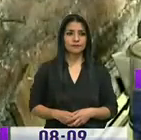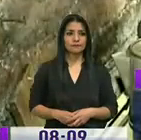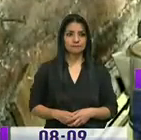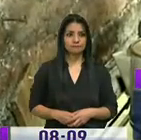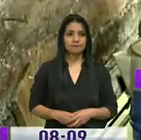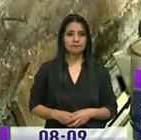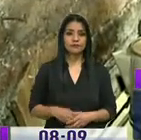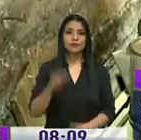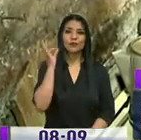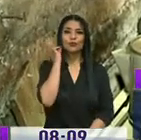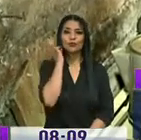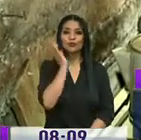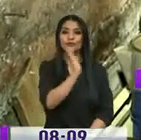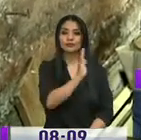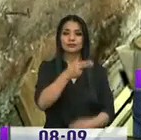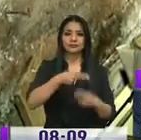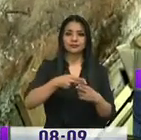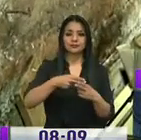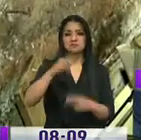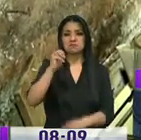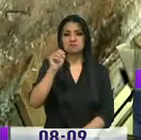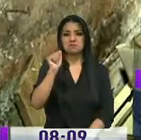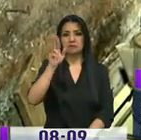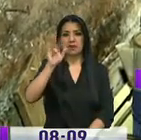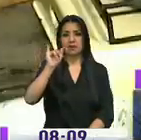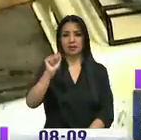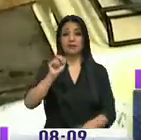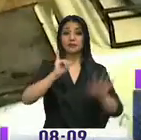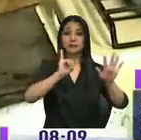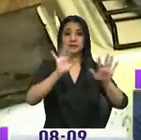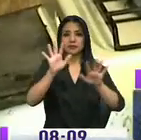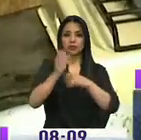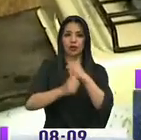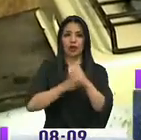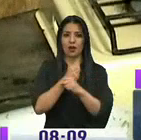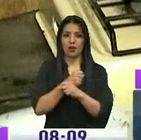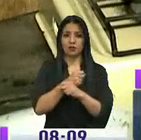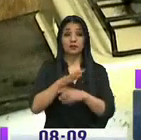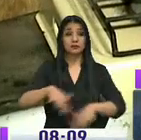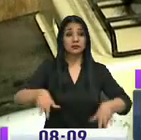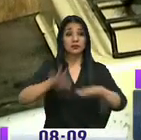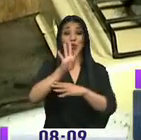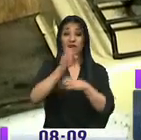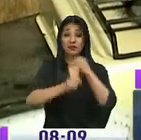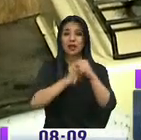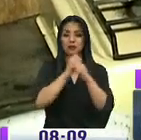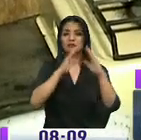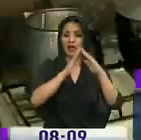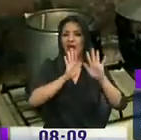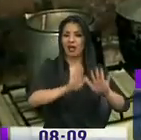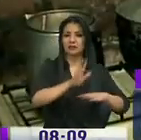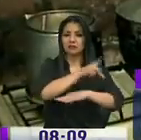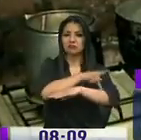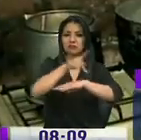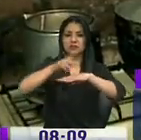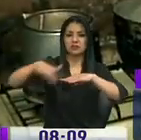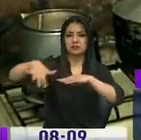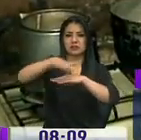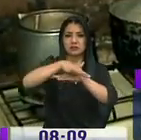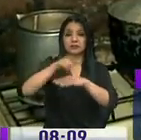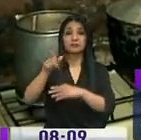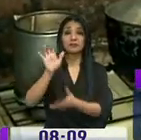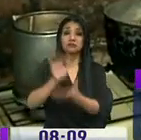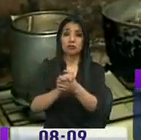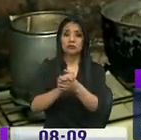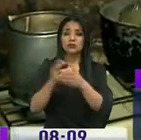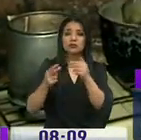Ella es la señora María. Tiene 65 años de edad y vive hace 40 en las faldas del Pichincha, en Tokyuko. Su marido es albañil,